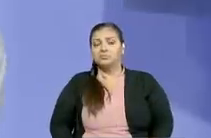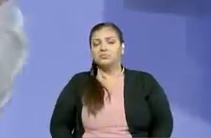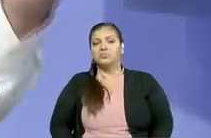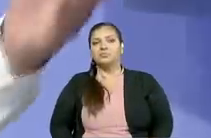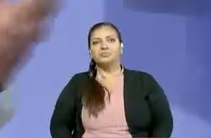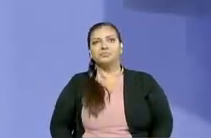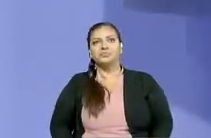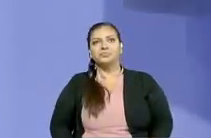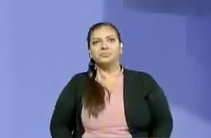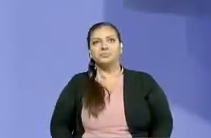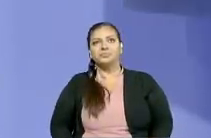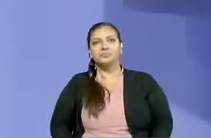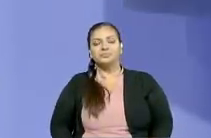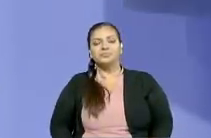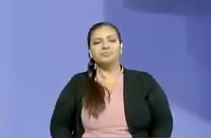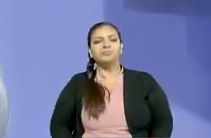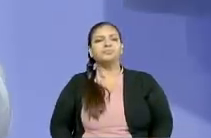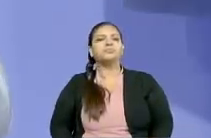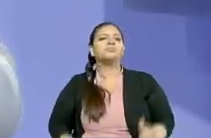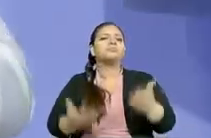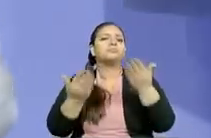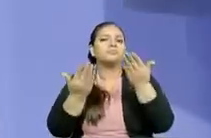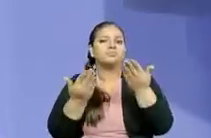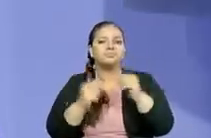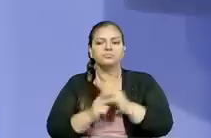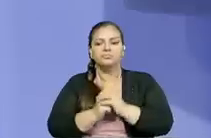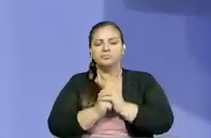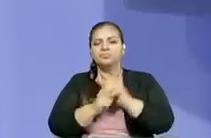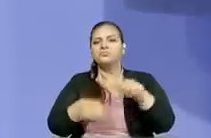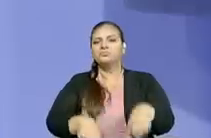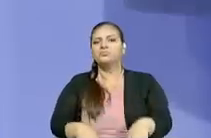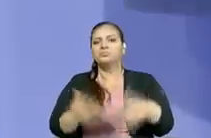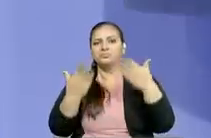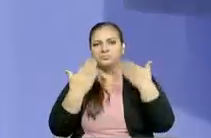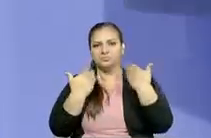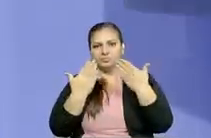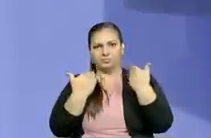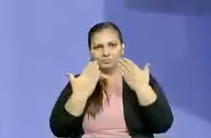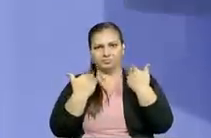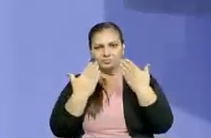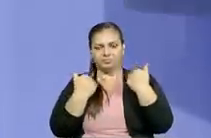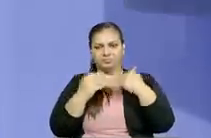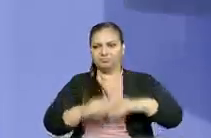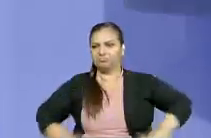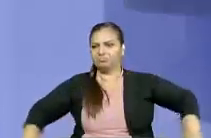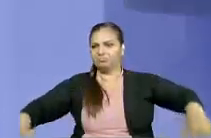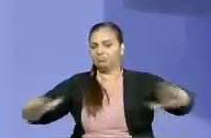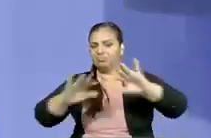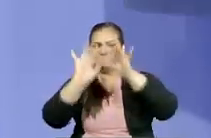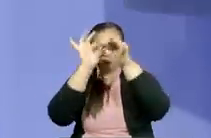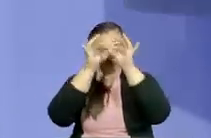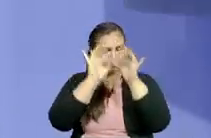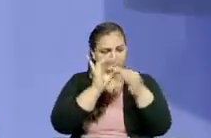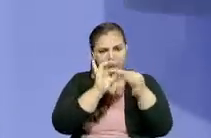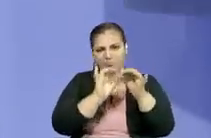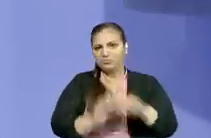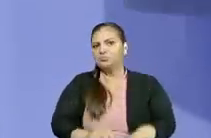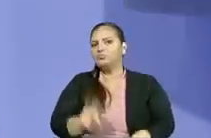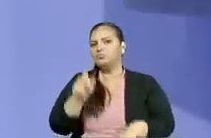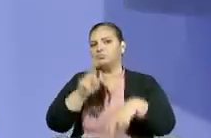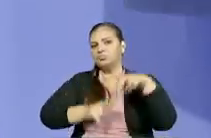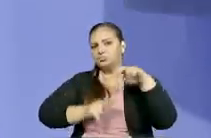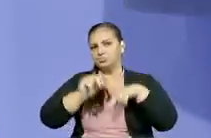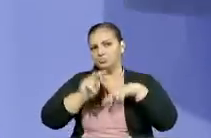finales e inauguraciones. Vamos desde la consolidación del Gran Guayaquil,